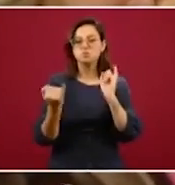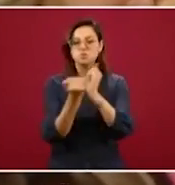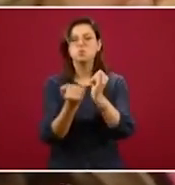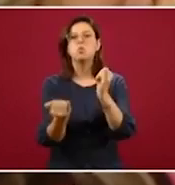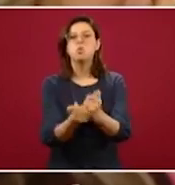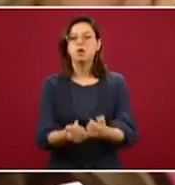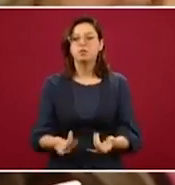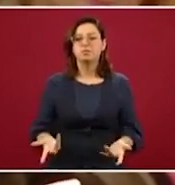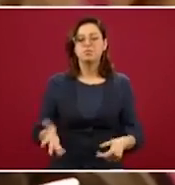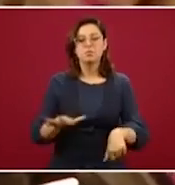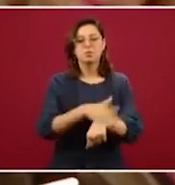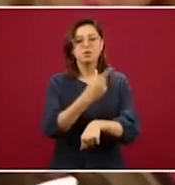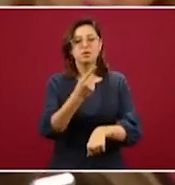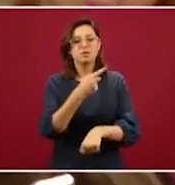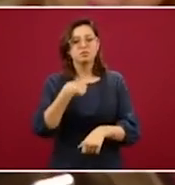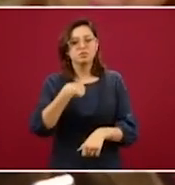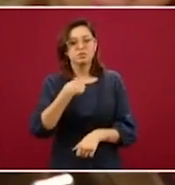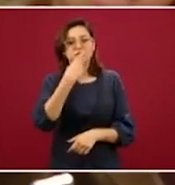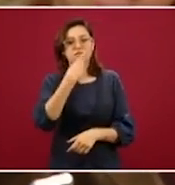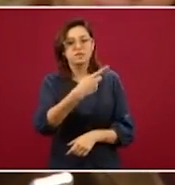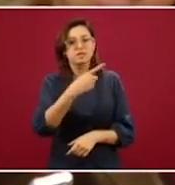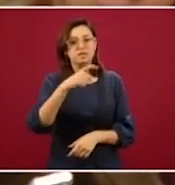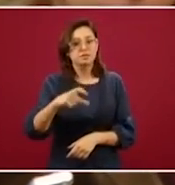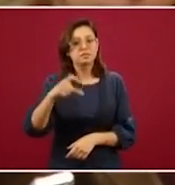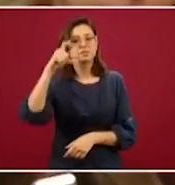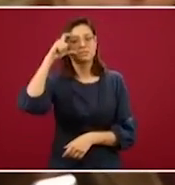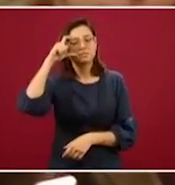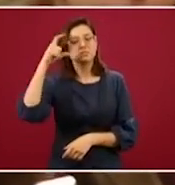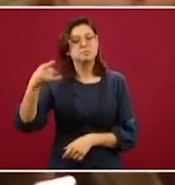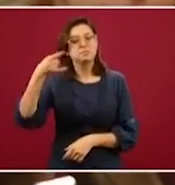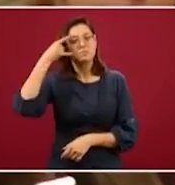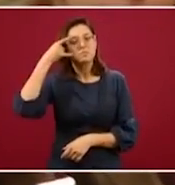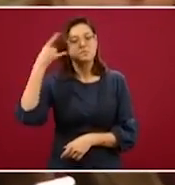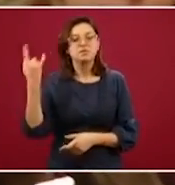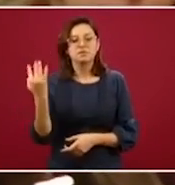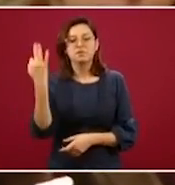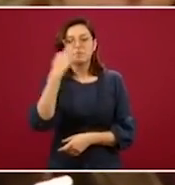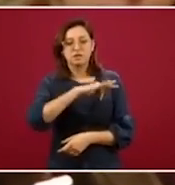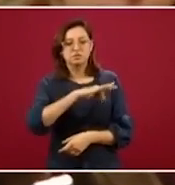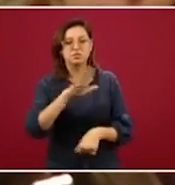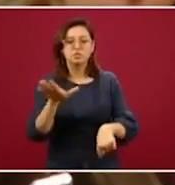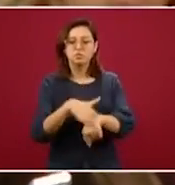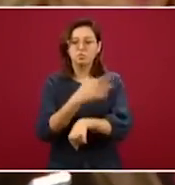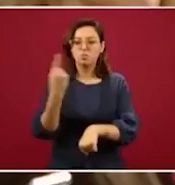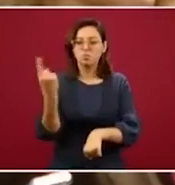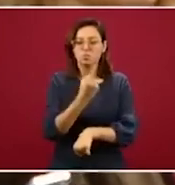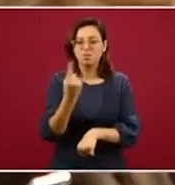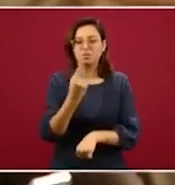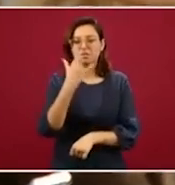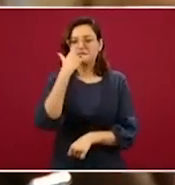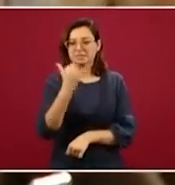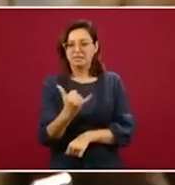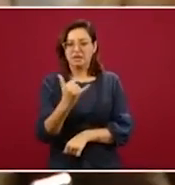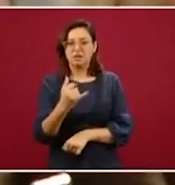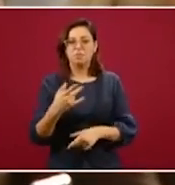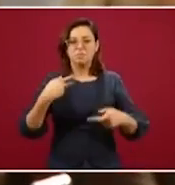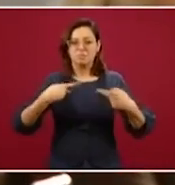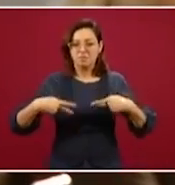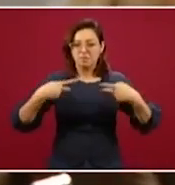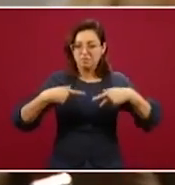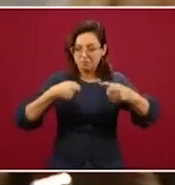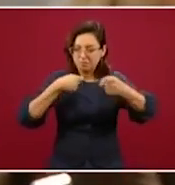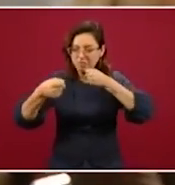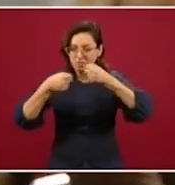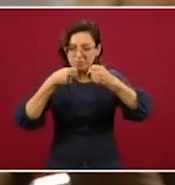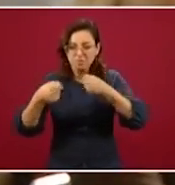decirle que su parche lo hace ver como un pirata falso, porque es muy curioso, a la vista de los auténticos periodistas que